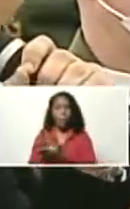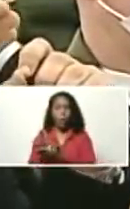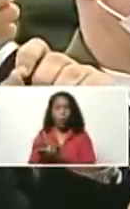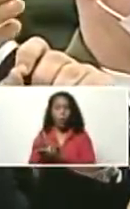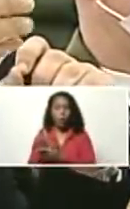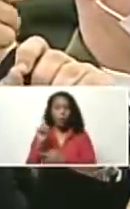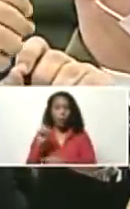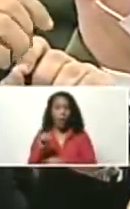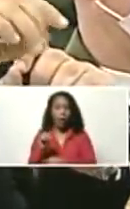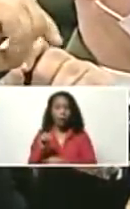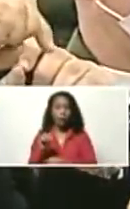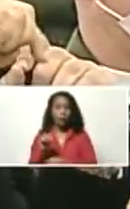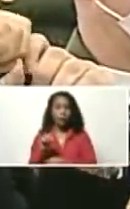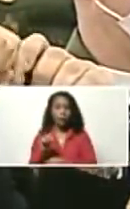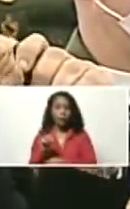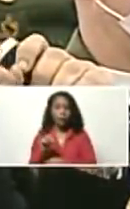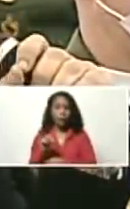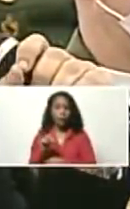los,